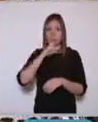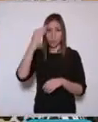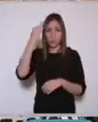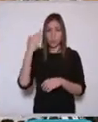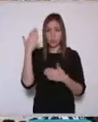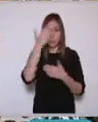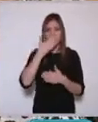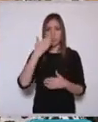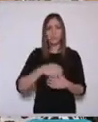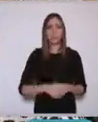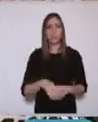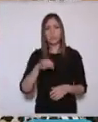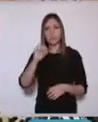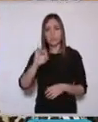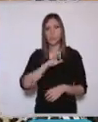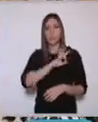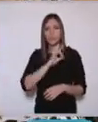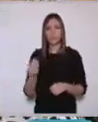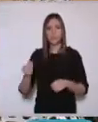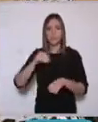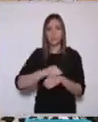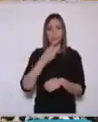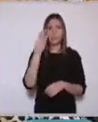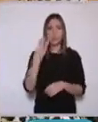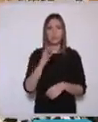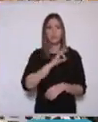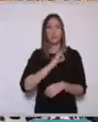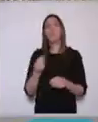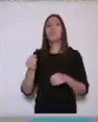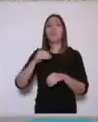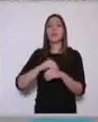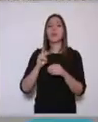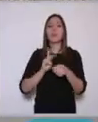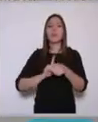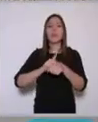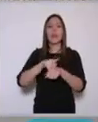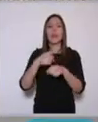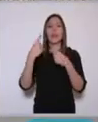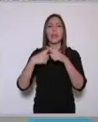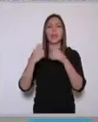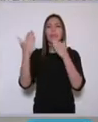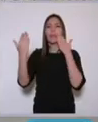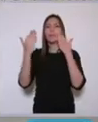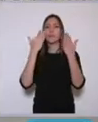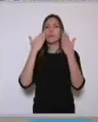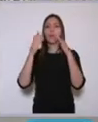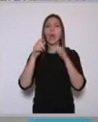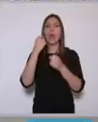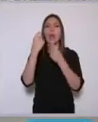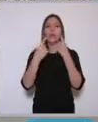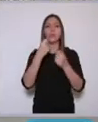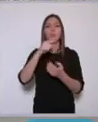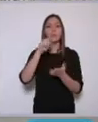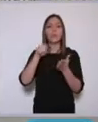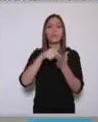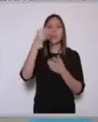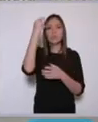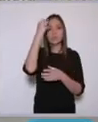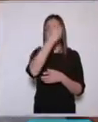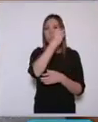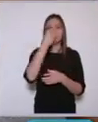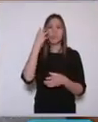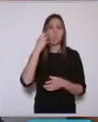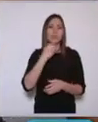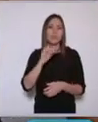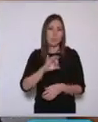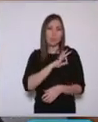Claro, se llama multimasking. Eso. Que es mapear tu piel. Qué Hablamos bonito. de mapear tu piel con el sistema multimasking,